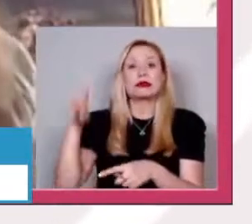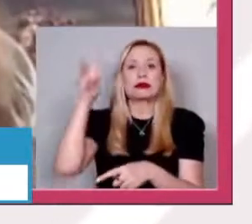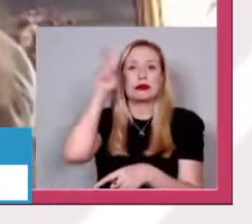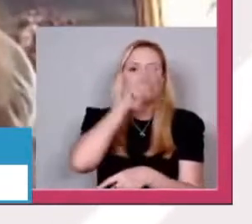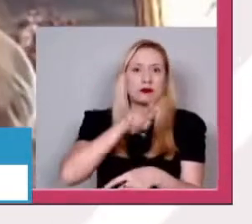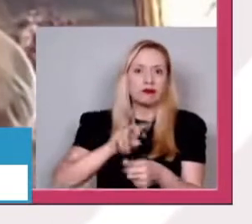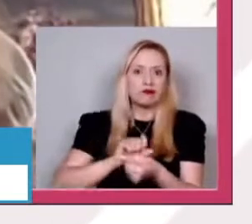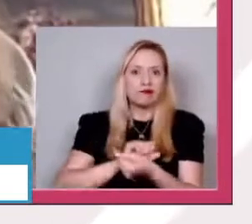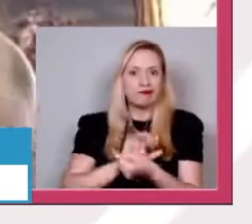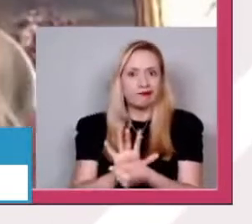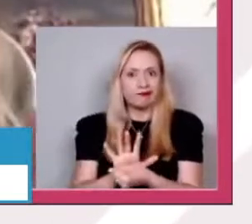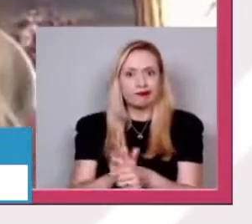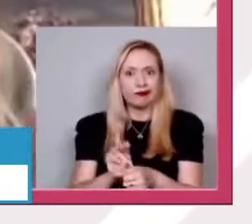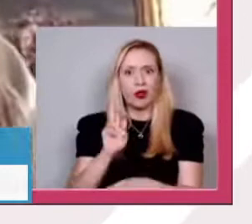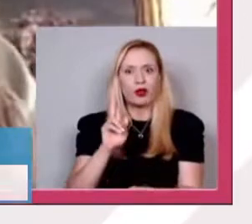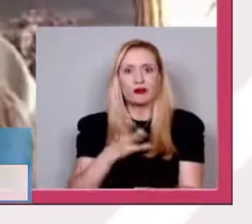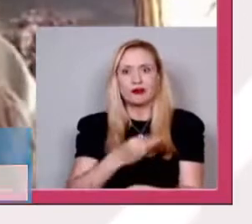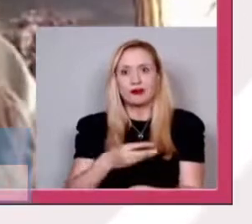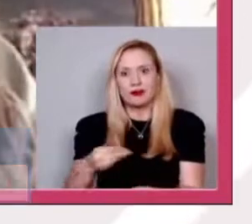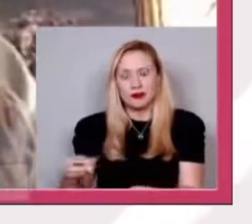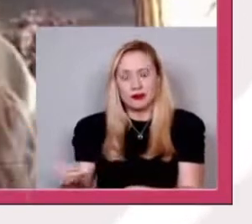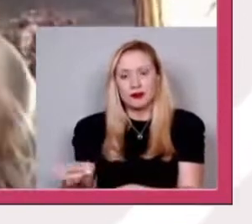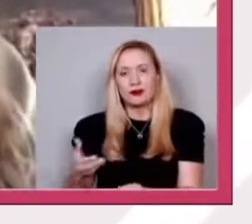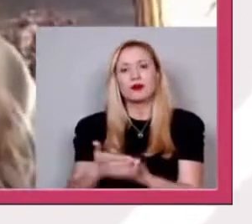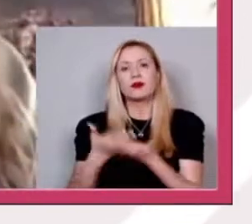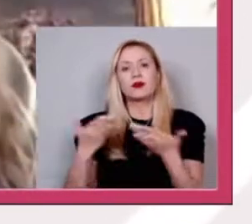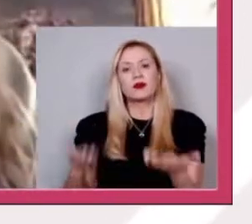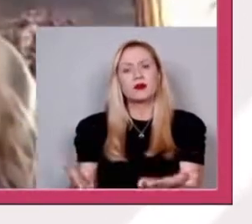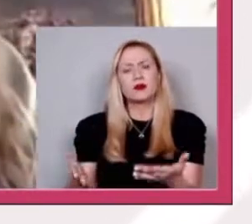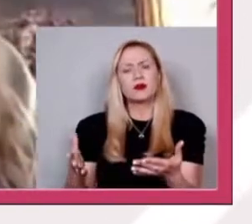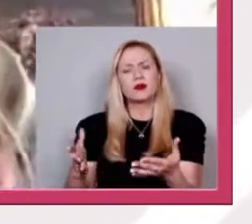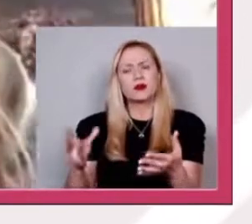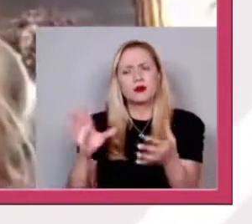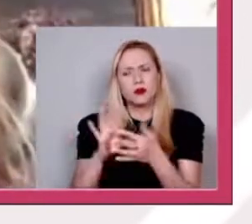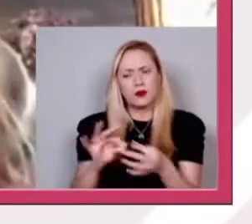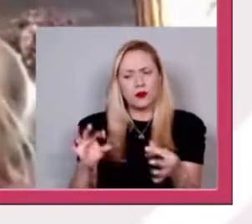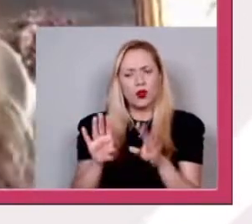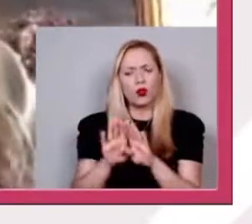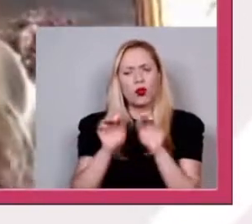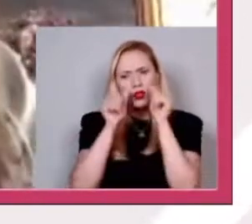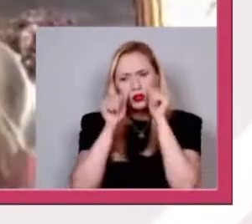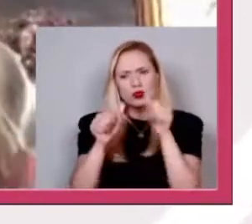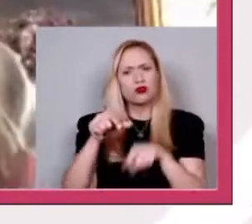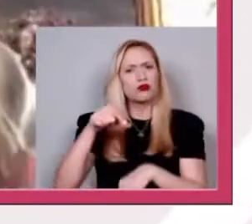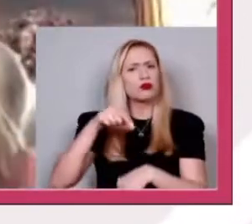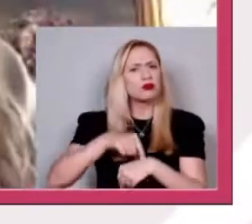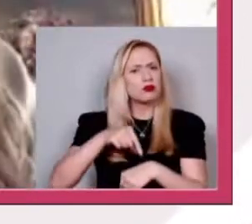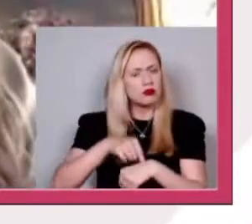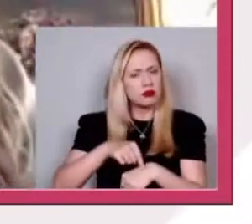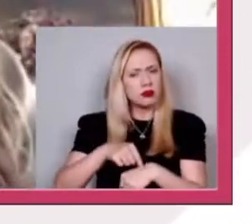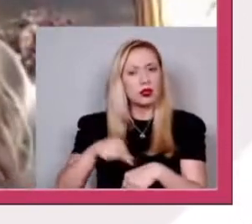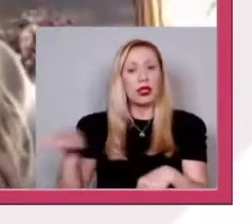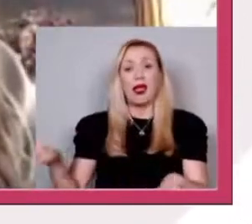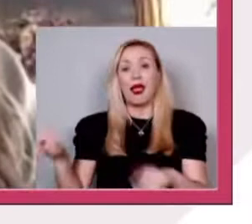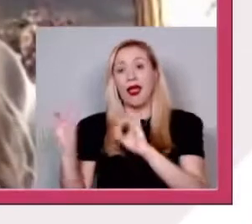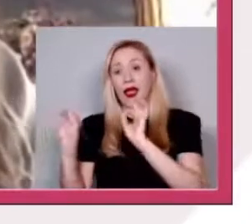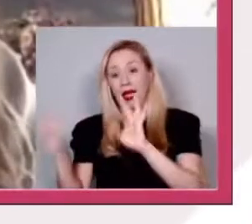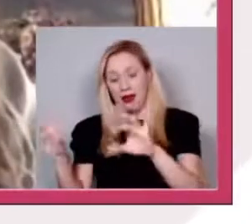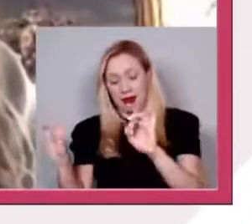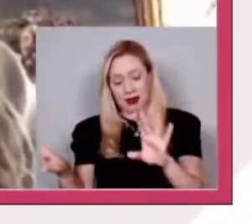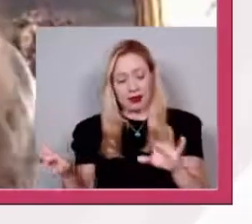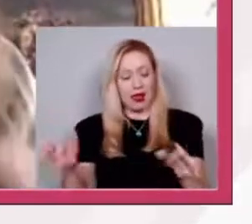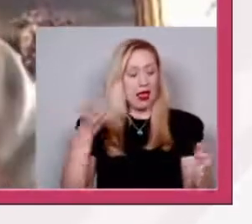bloque hablando sobre temas relacionados con el acceso a la salud. Y tanto Angelita como Elisette destacaban